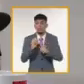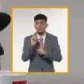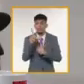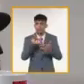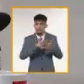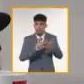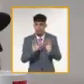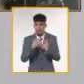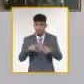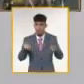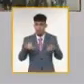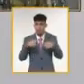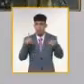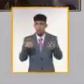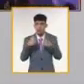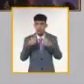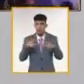de